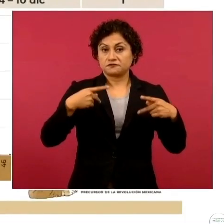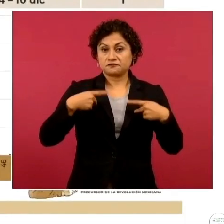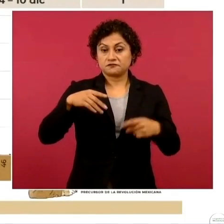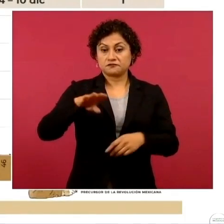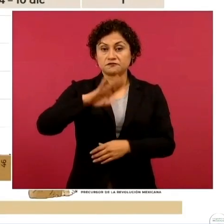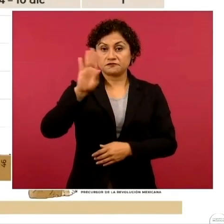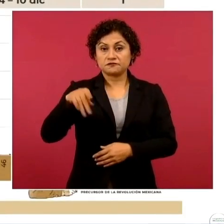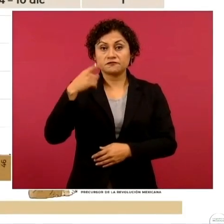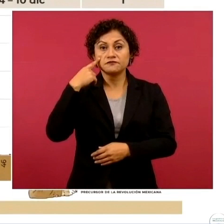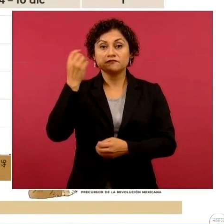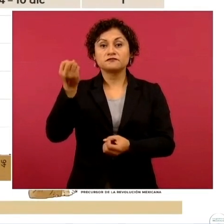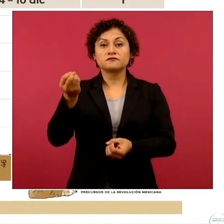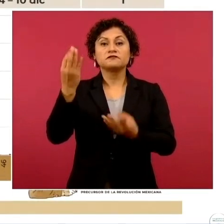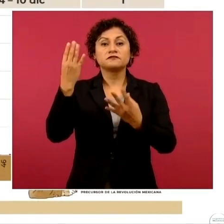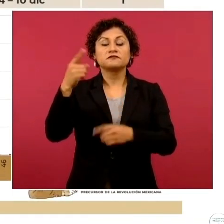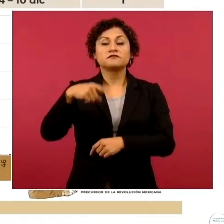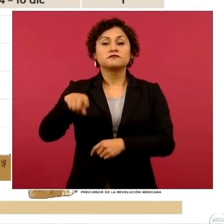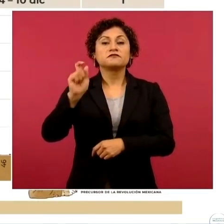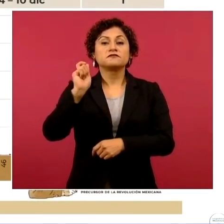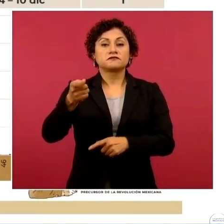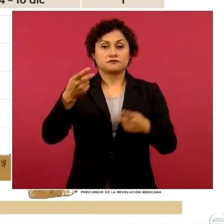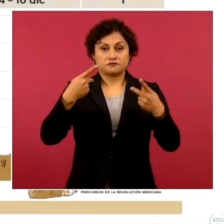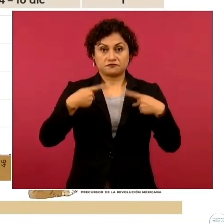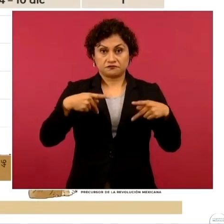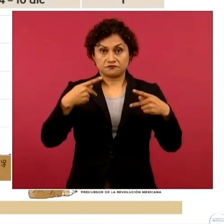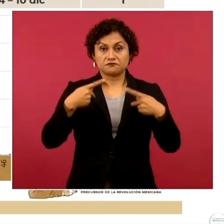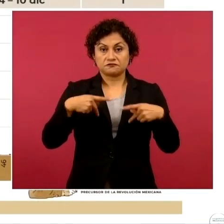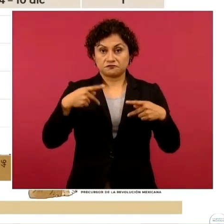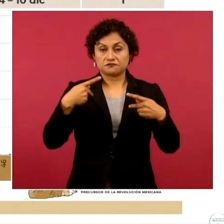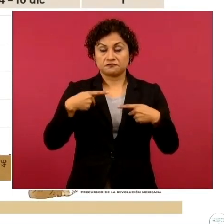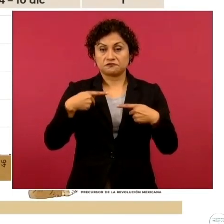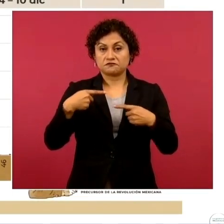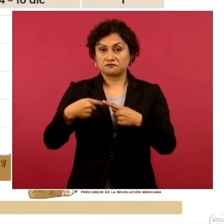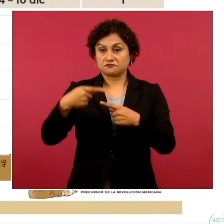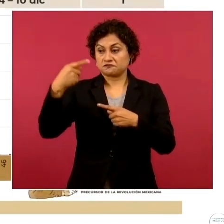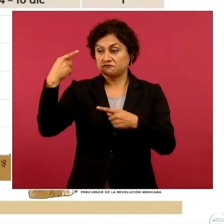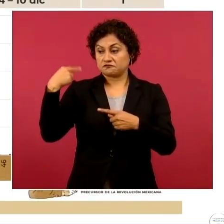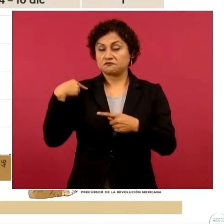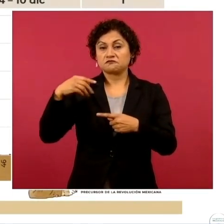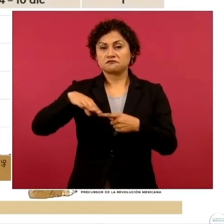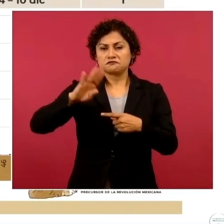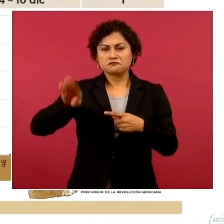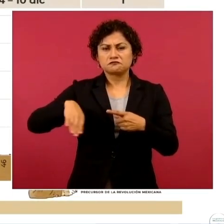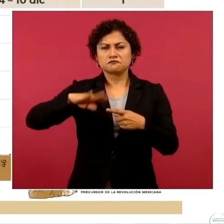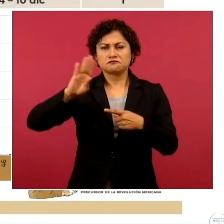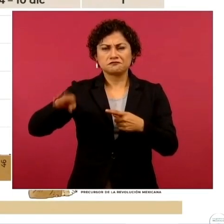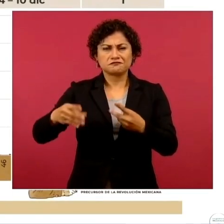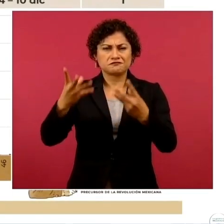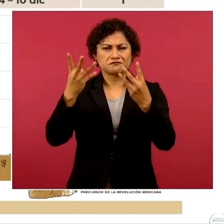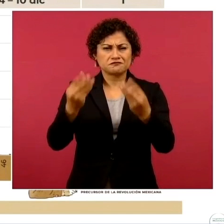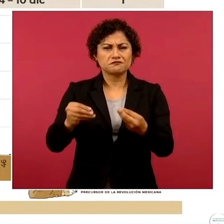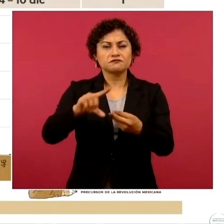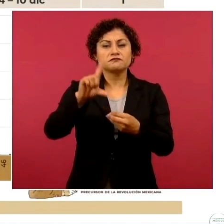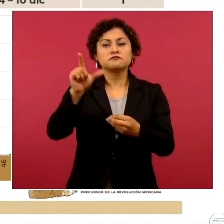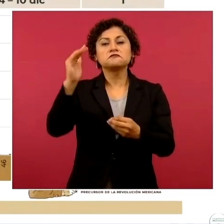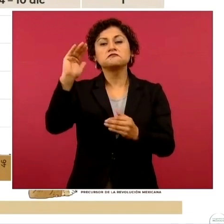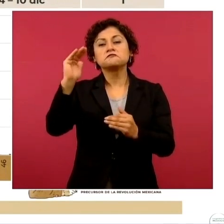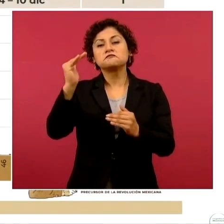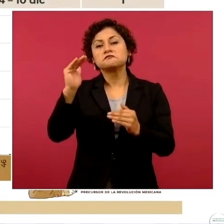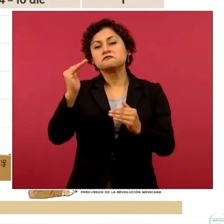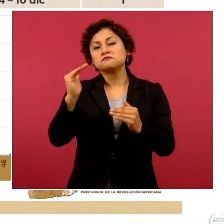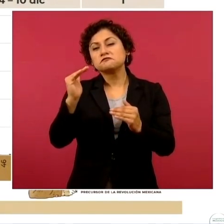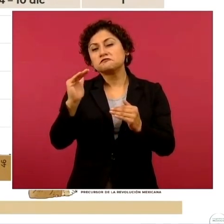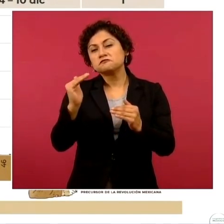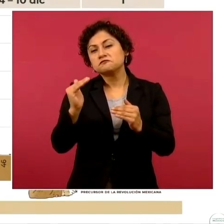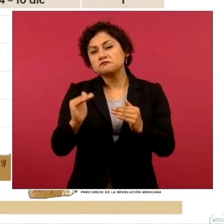vemos es que la segunda ola fue la más letal, después empezó a reducirse y aunque se presentaban las olas, la